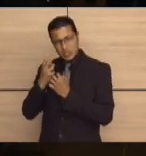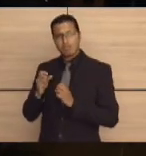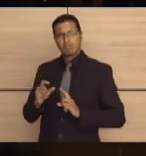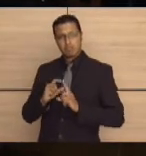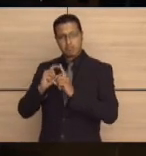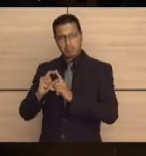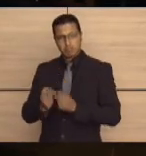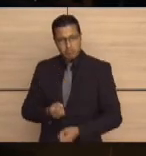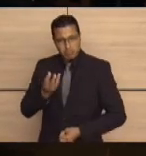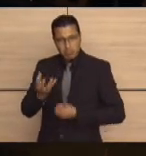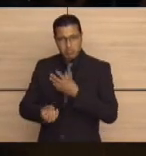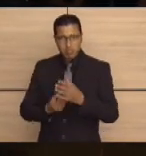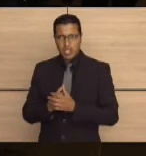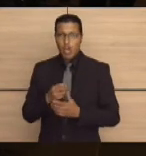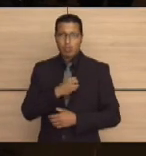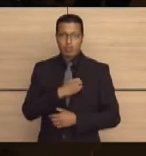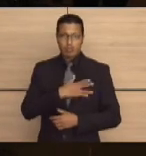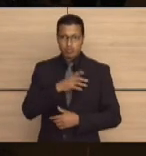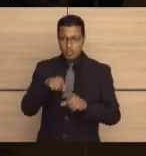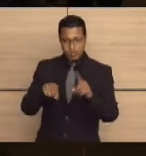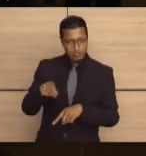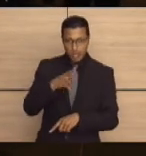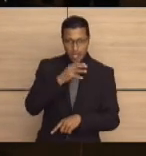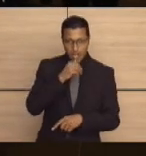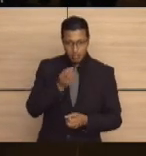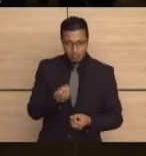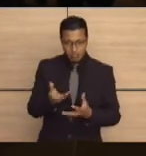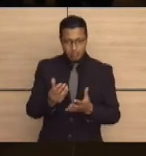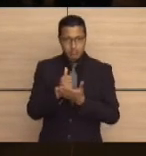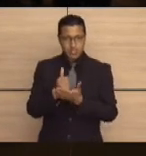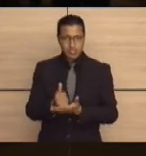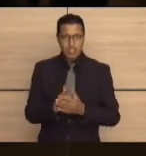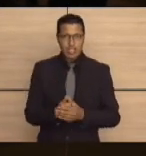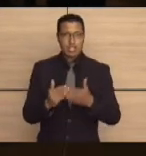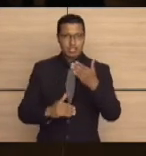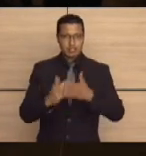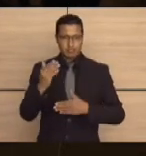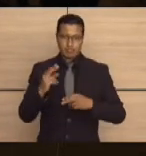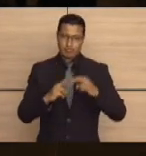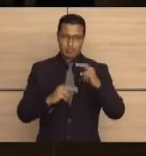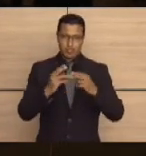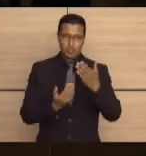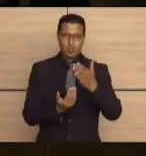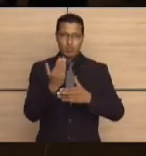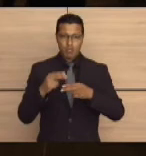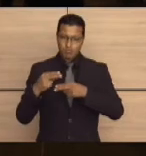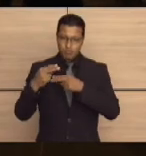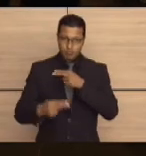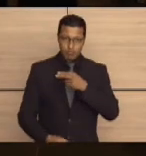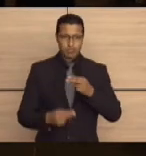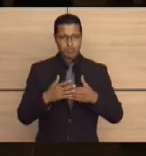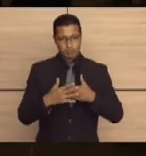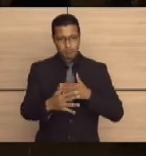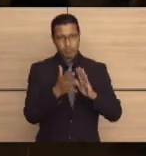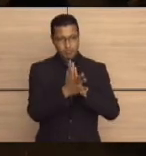compartir, dar oportunidades a aquellos que no las han tenido y así empezar a construir un nuevo relato más incluyente en el que